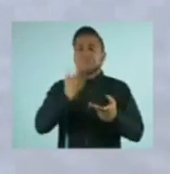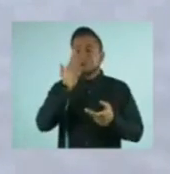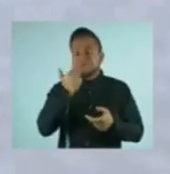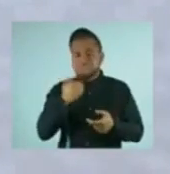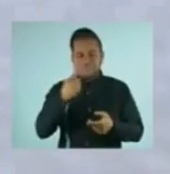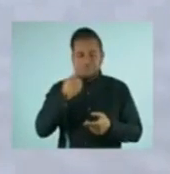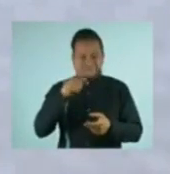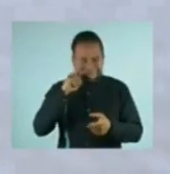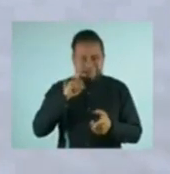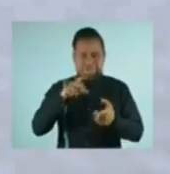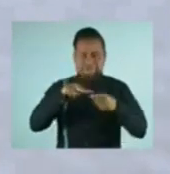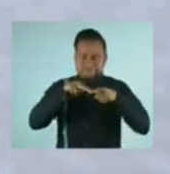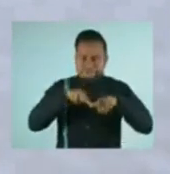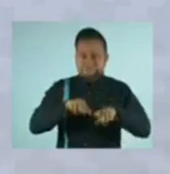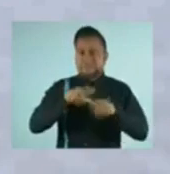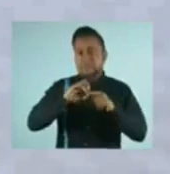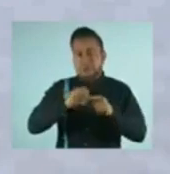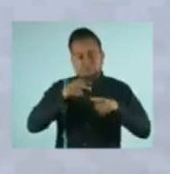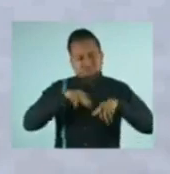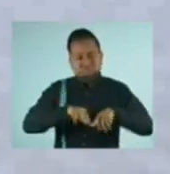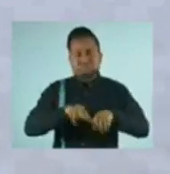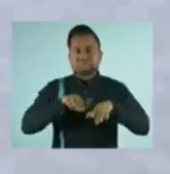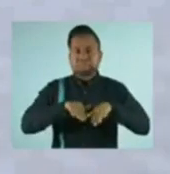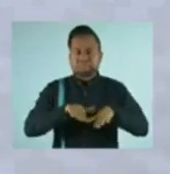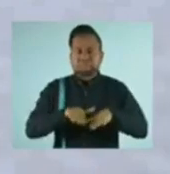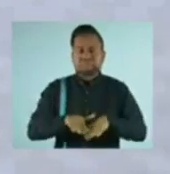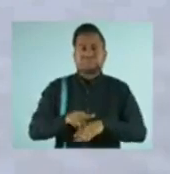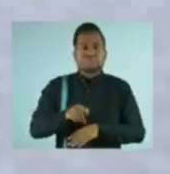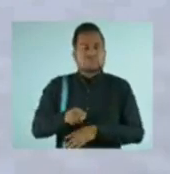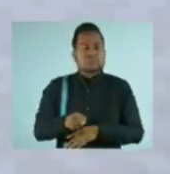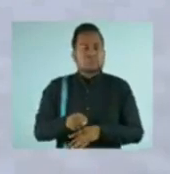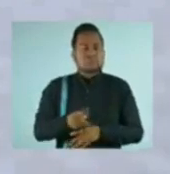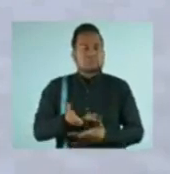entomatadas, enfrijoladas, y lo más